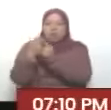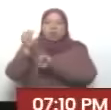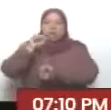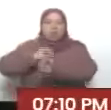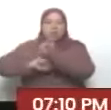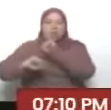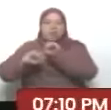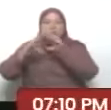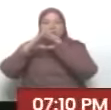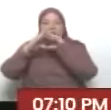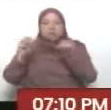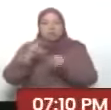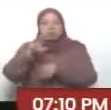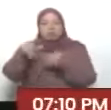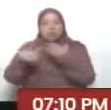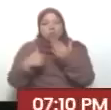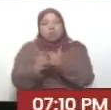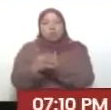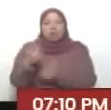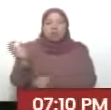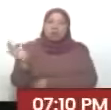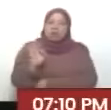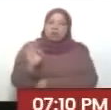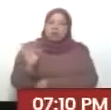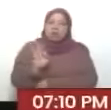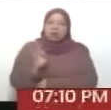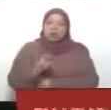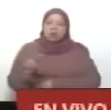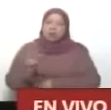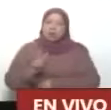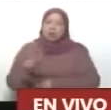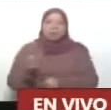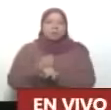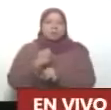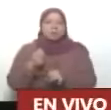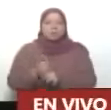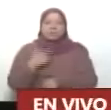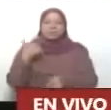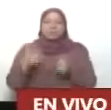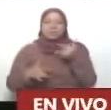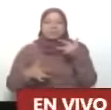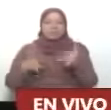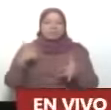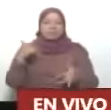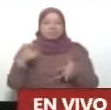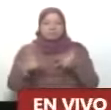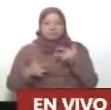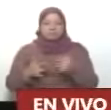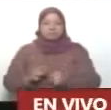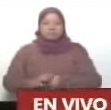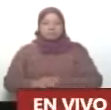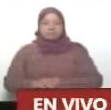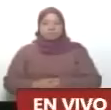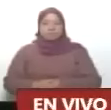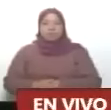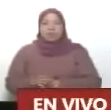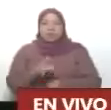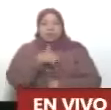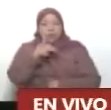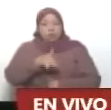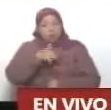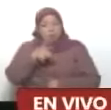defensa de los cielos venezolanos, con mística, con pasión,